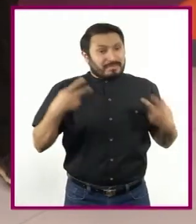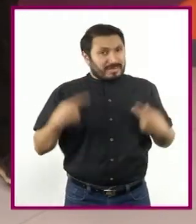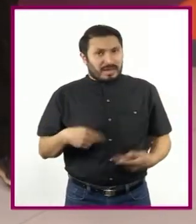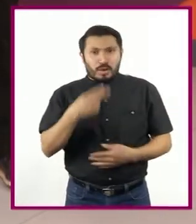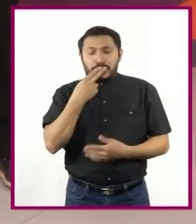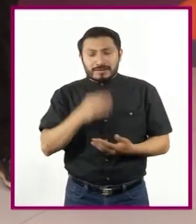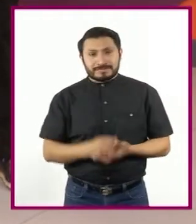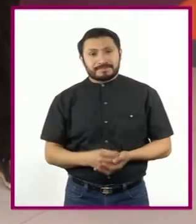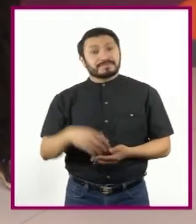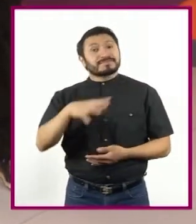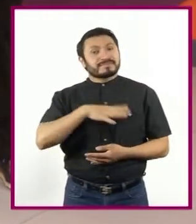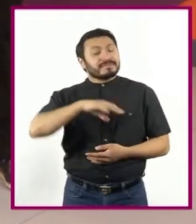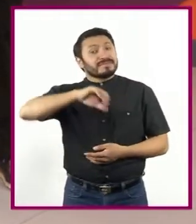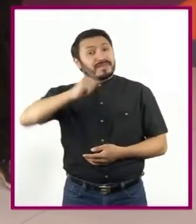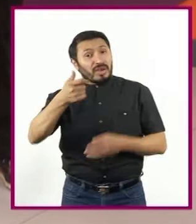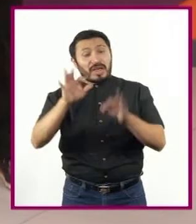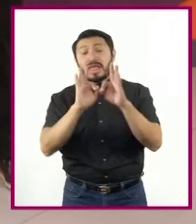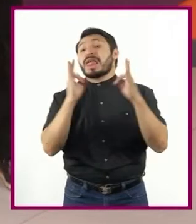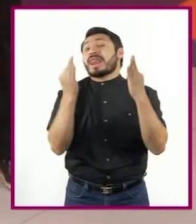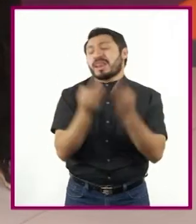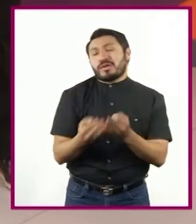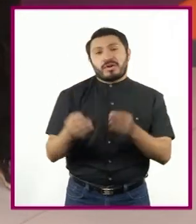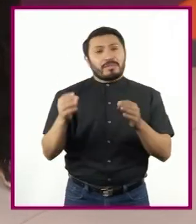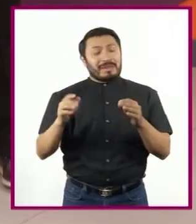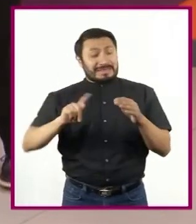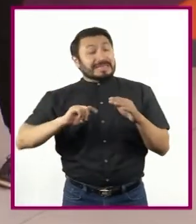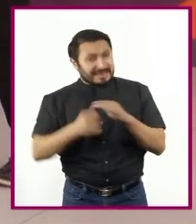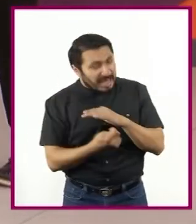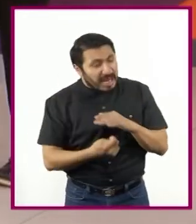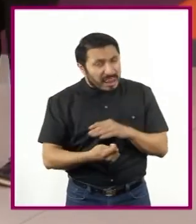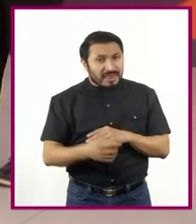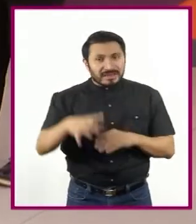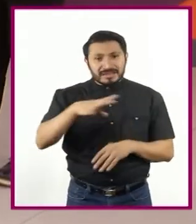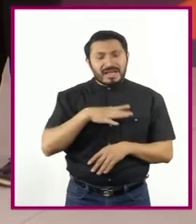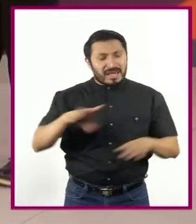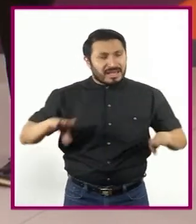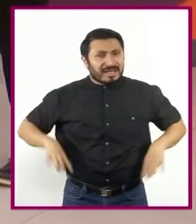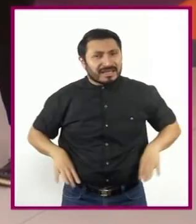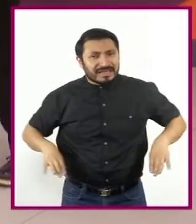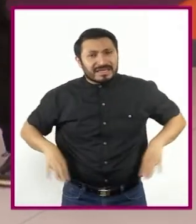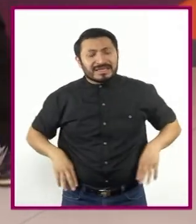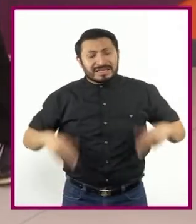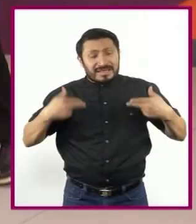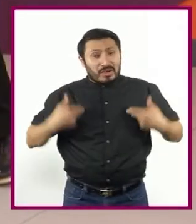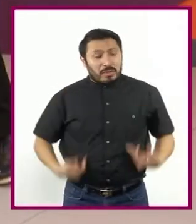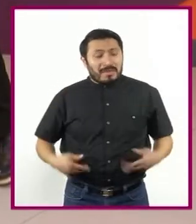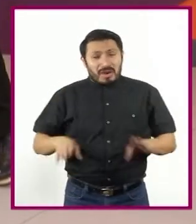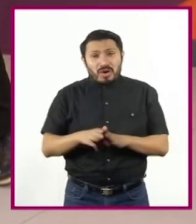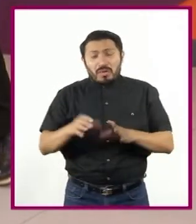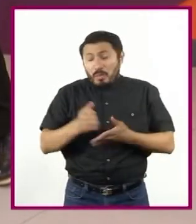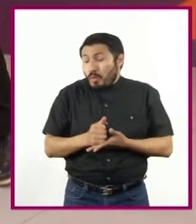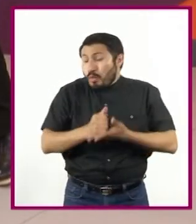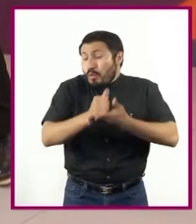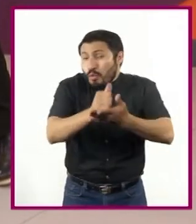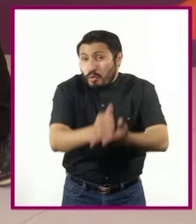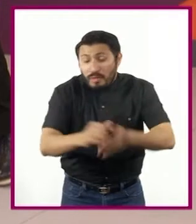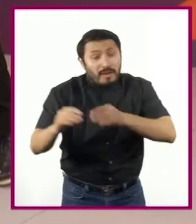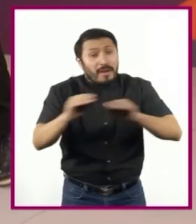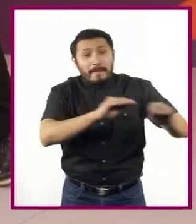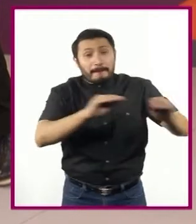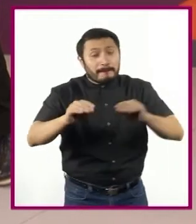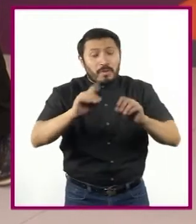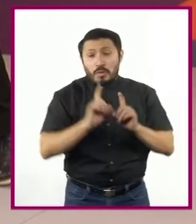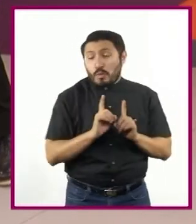Existen otros tipos de medios técnicos que extienden las capacidades humanas de la movilidad.